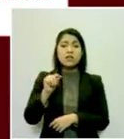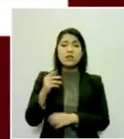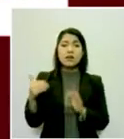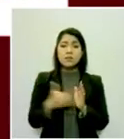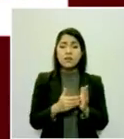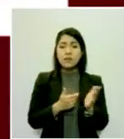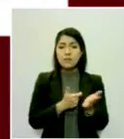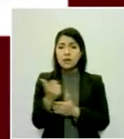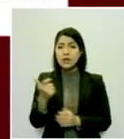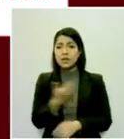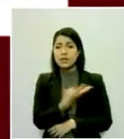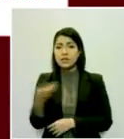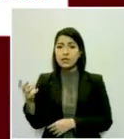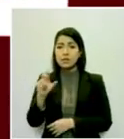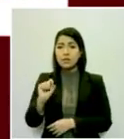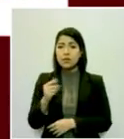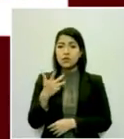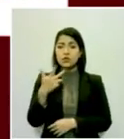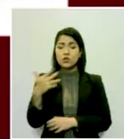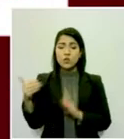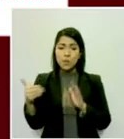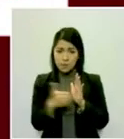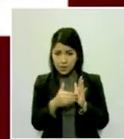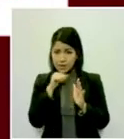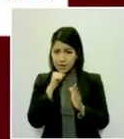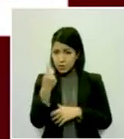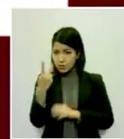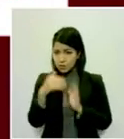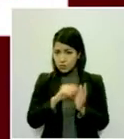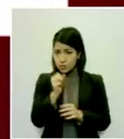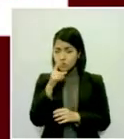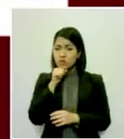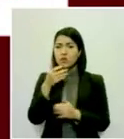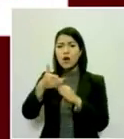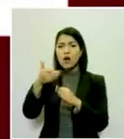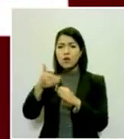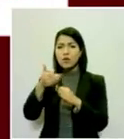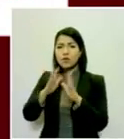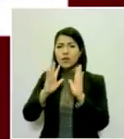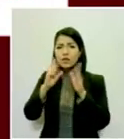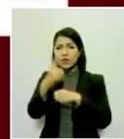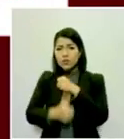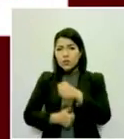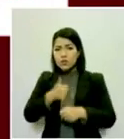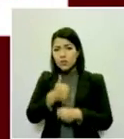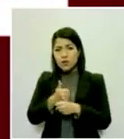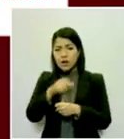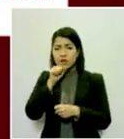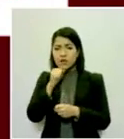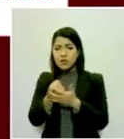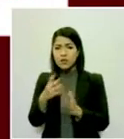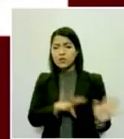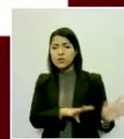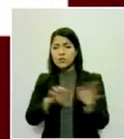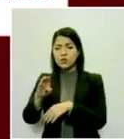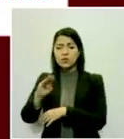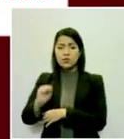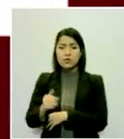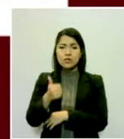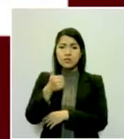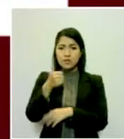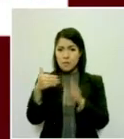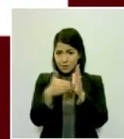el 21 fueron 728 mil. Y hoy, en el 2022, en esta fecha, llevamos ya 916 mil. O sea, sin ningún